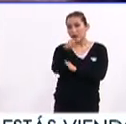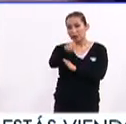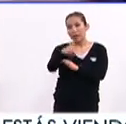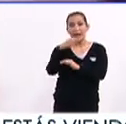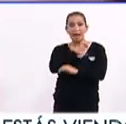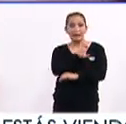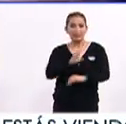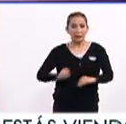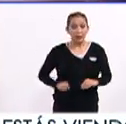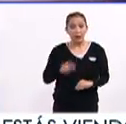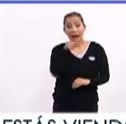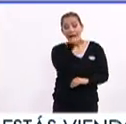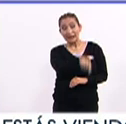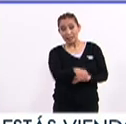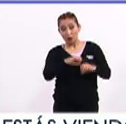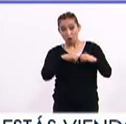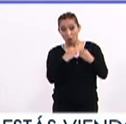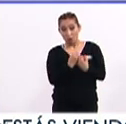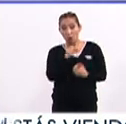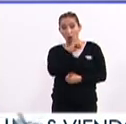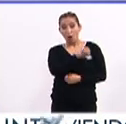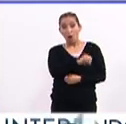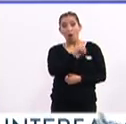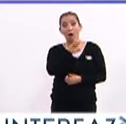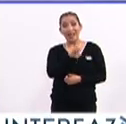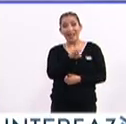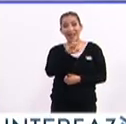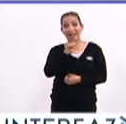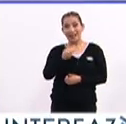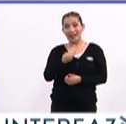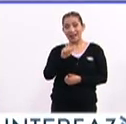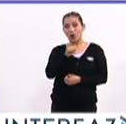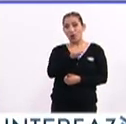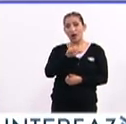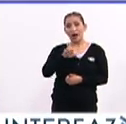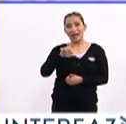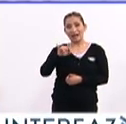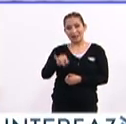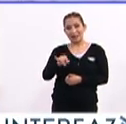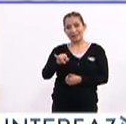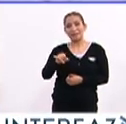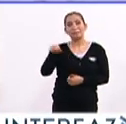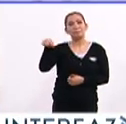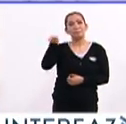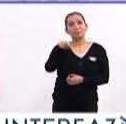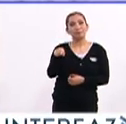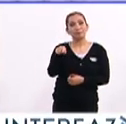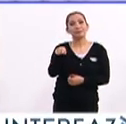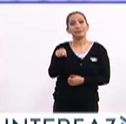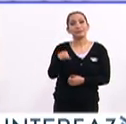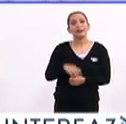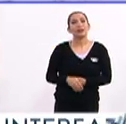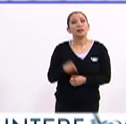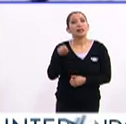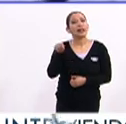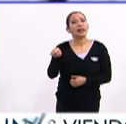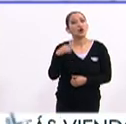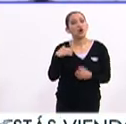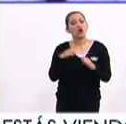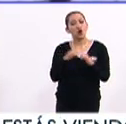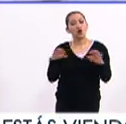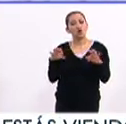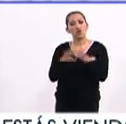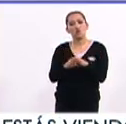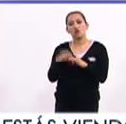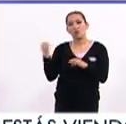El Salvador, donde la Organización de Estados Iberoamericanos para la Educación, la Ciencia y la Cultura, OEI, en